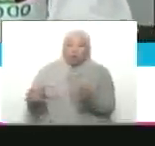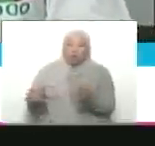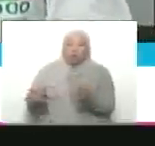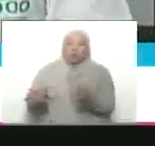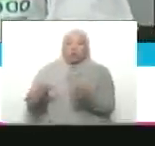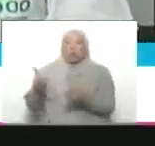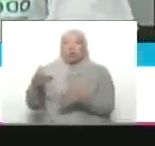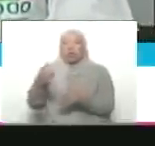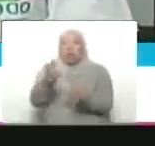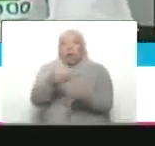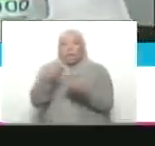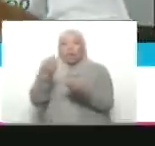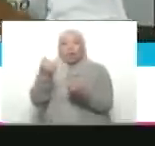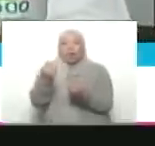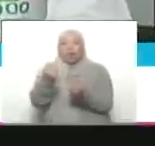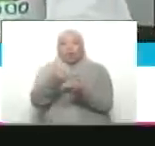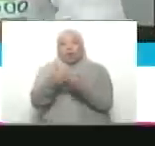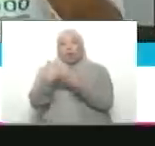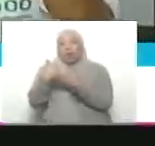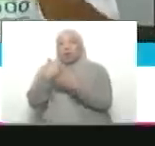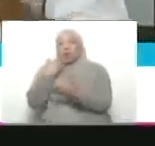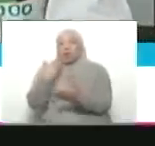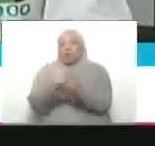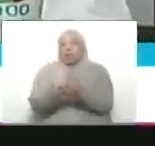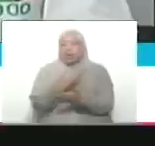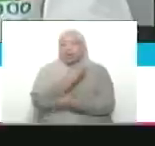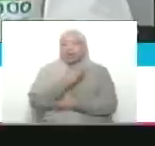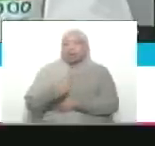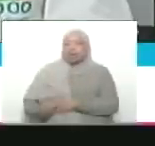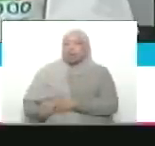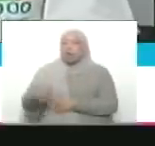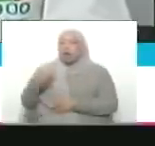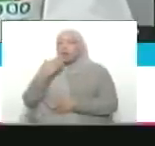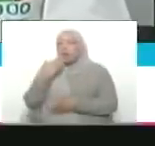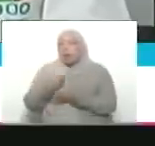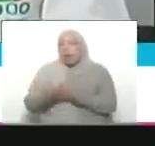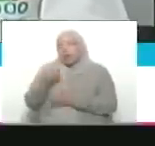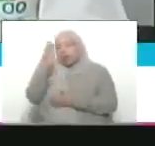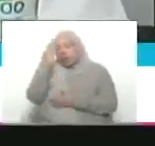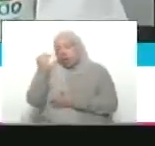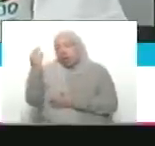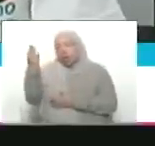bonos que nos ayudan bastante Gracias presidente gracias a Dios primeramente